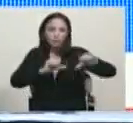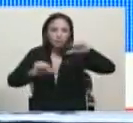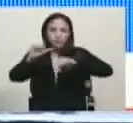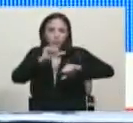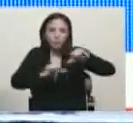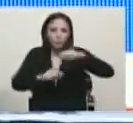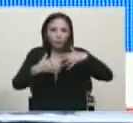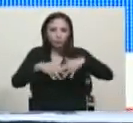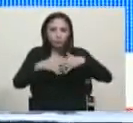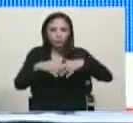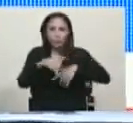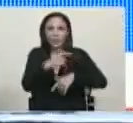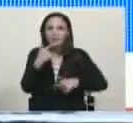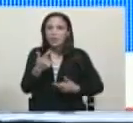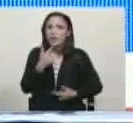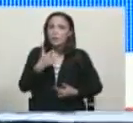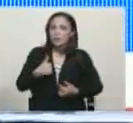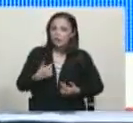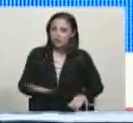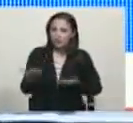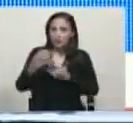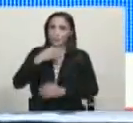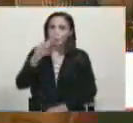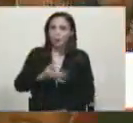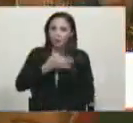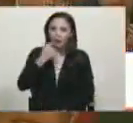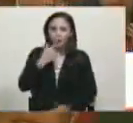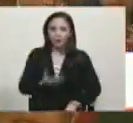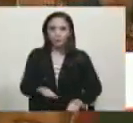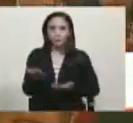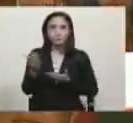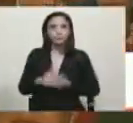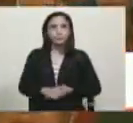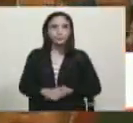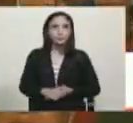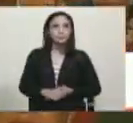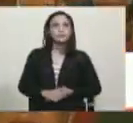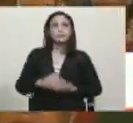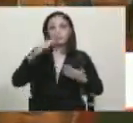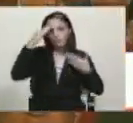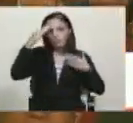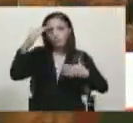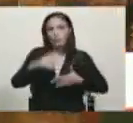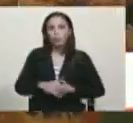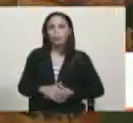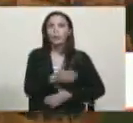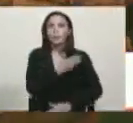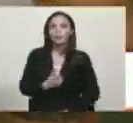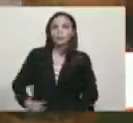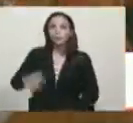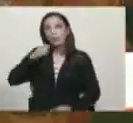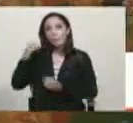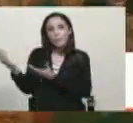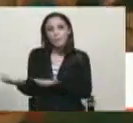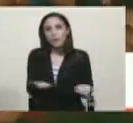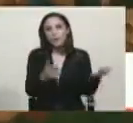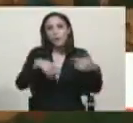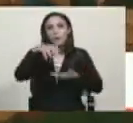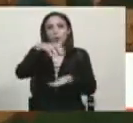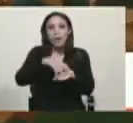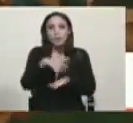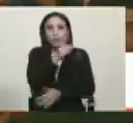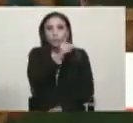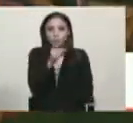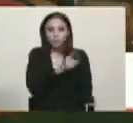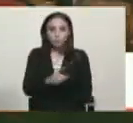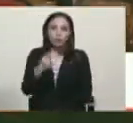SM Pharma. ¿Qué me dice, Kender, querido compañero? Saludos, presidente. Bienvenidos a Maracaibo, al estado Zulia. Le habla por acá Kender Chirino.